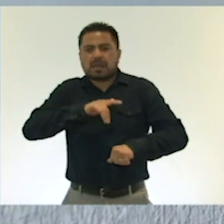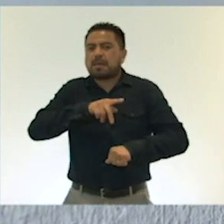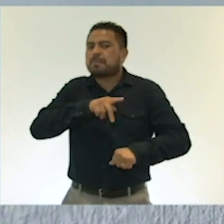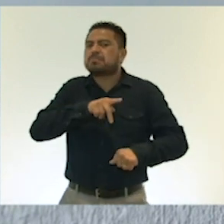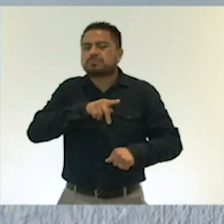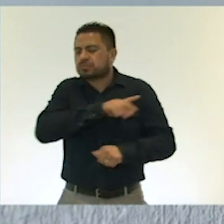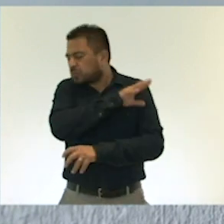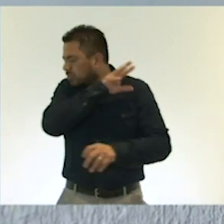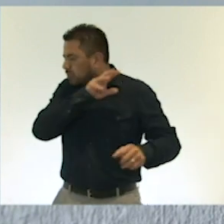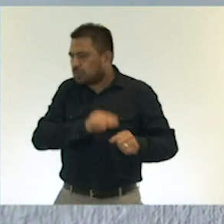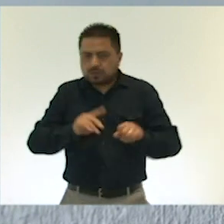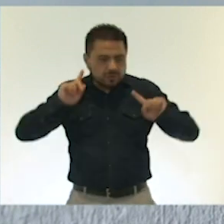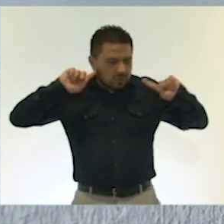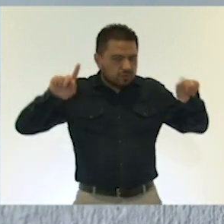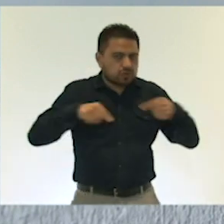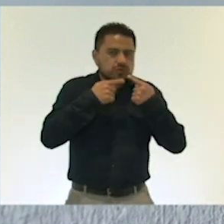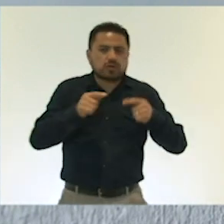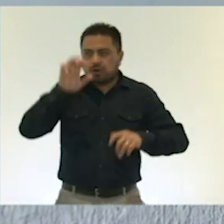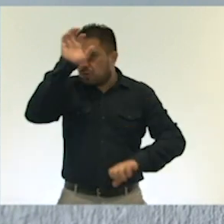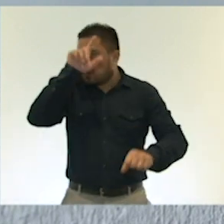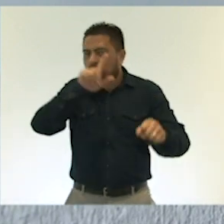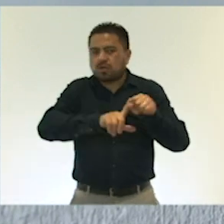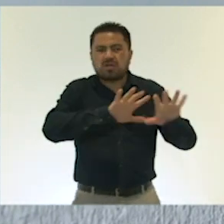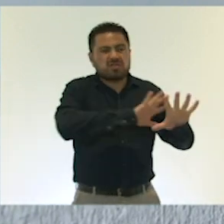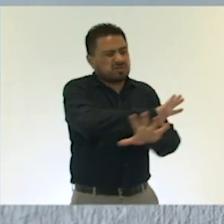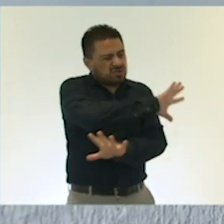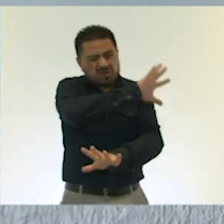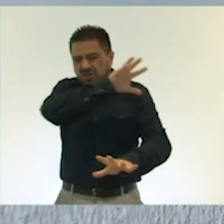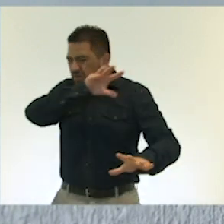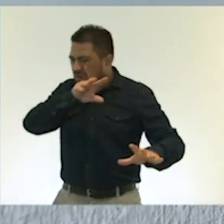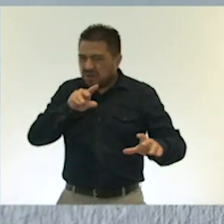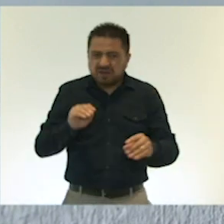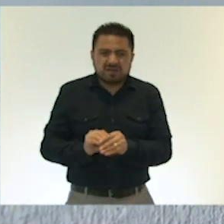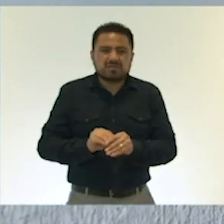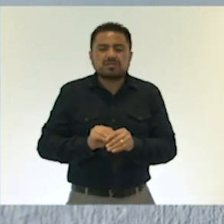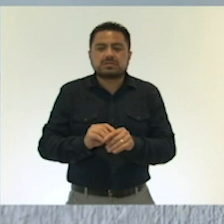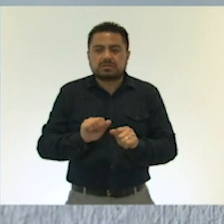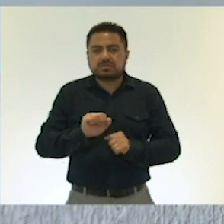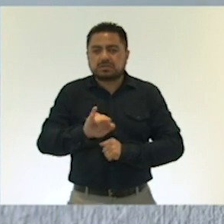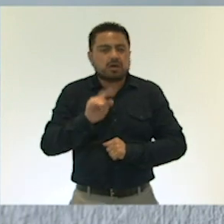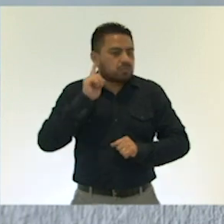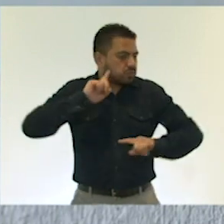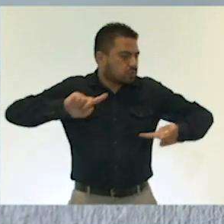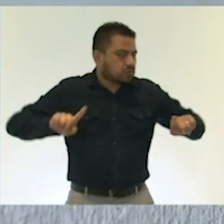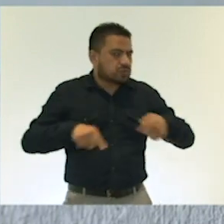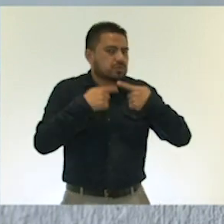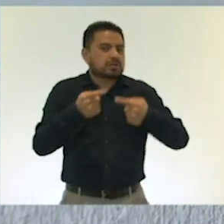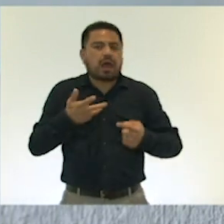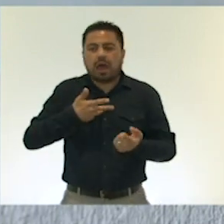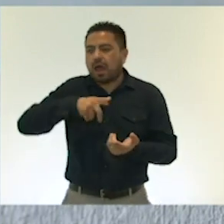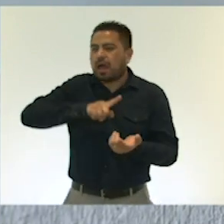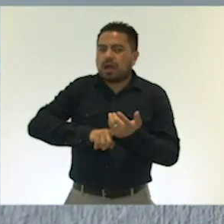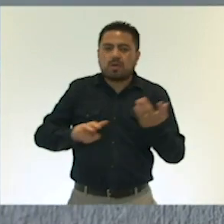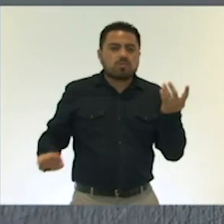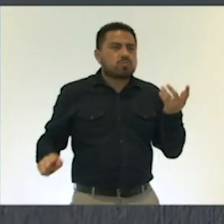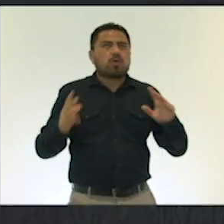las músicas, en todas las culturas y en todo el tipo de, pues sí, de música que hay alrededor del